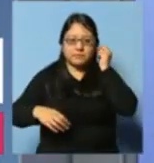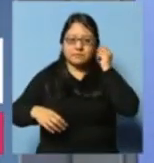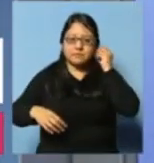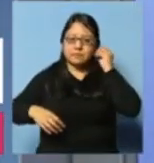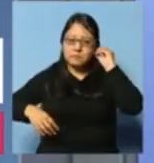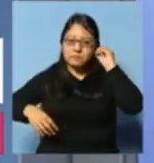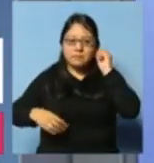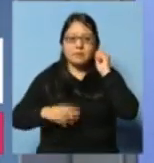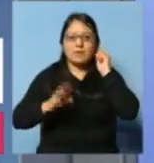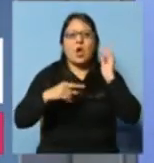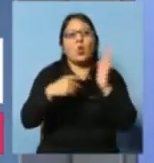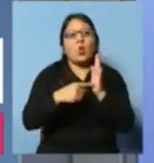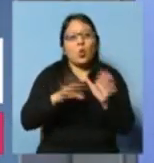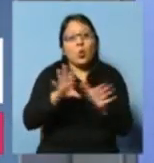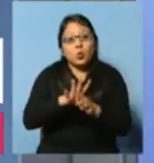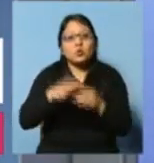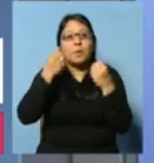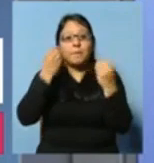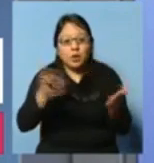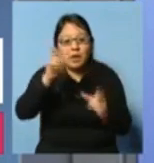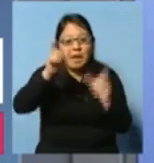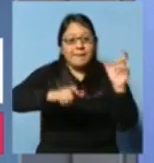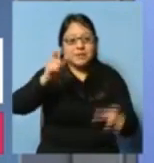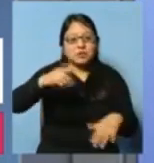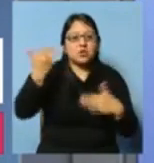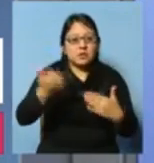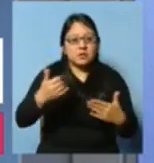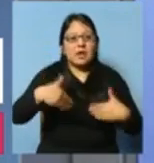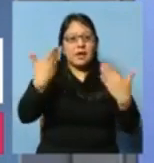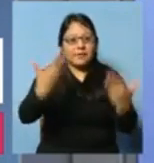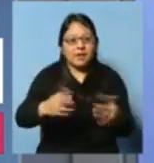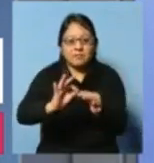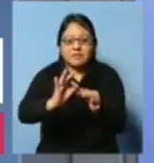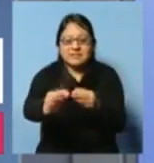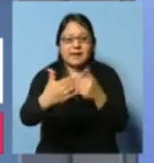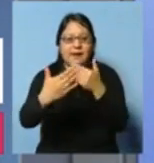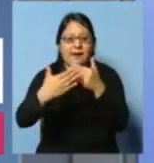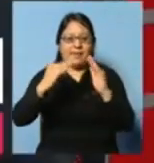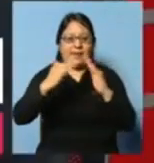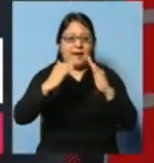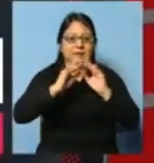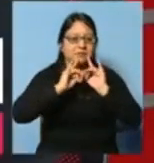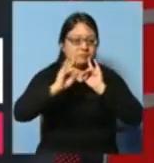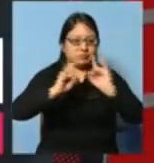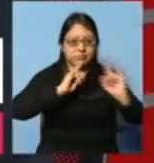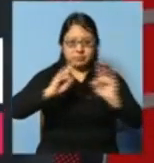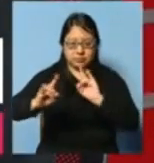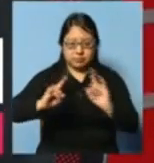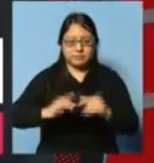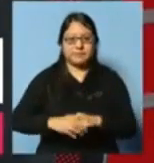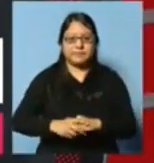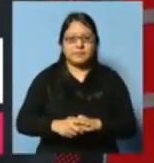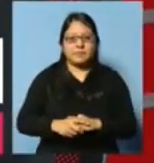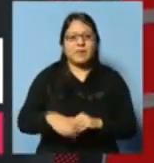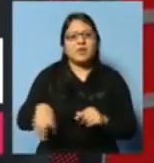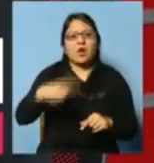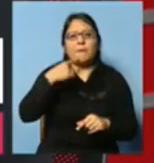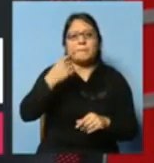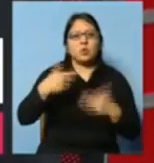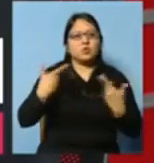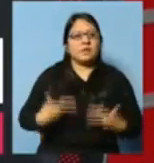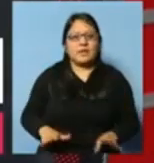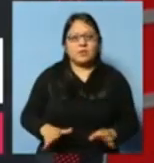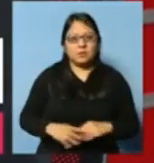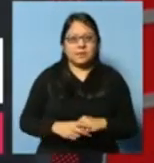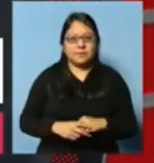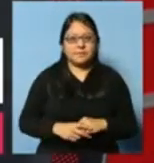gente tenga el punto de entrega y la capacitación cerca de su casa bien y naturalmente la pregunta es esa